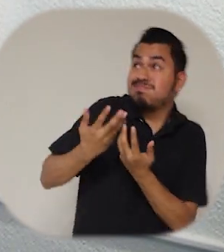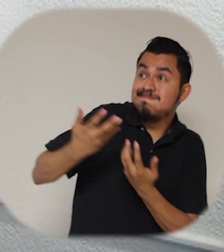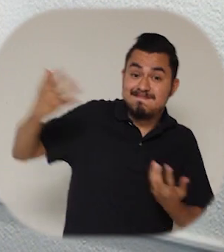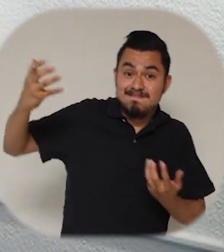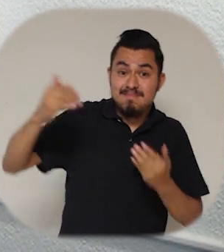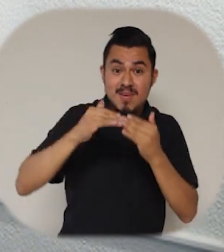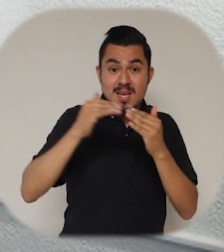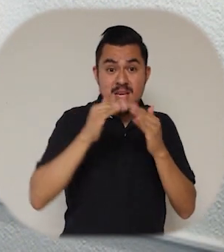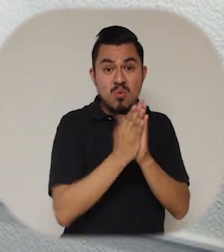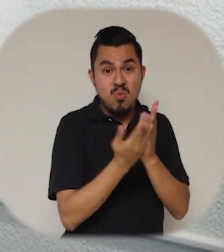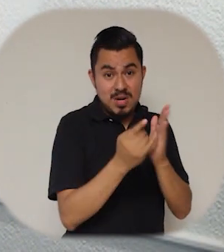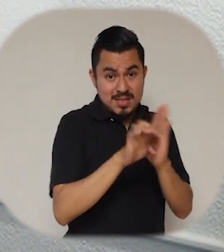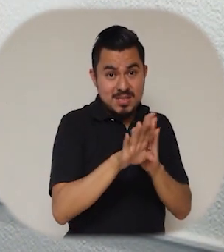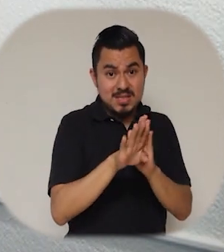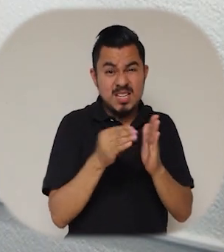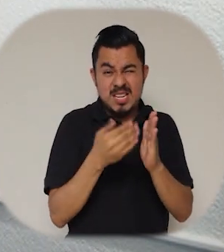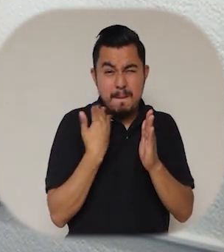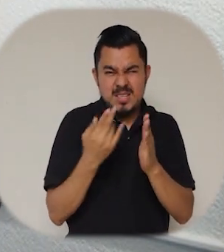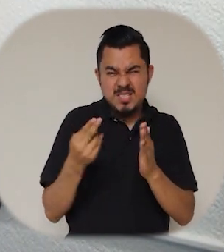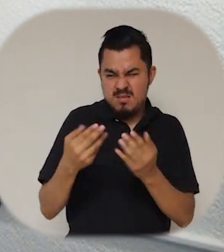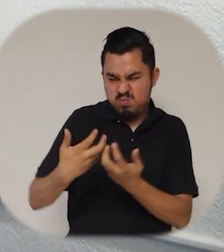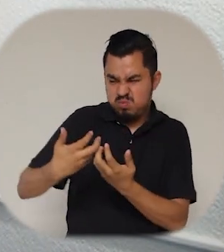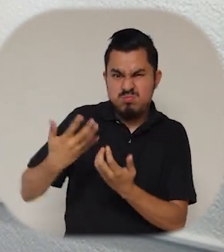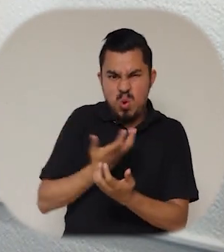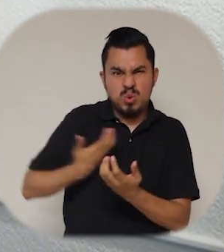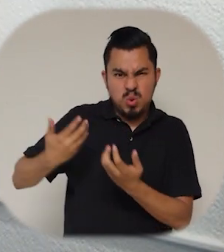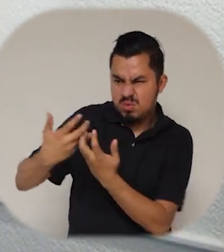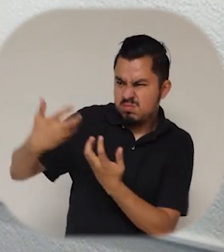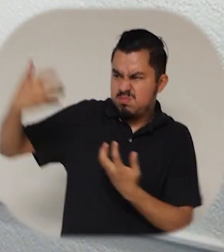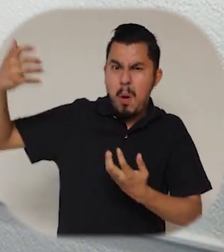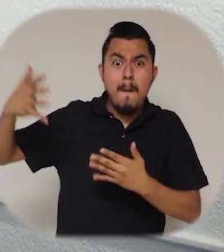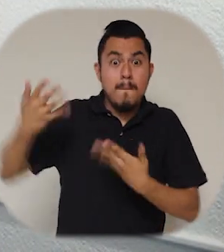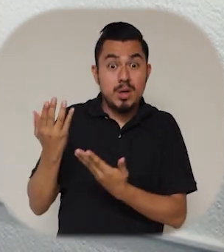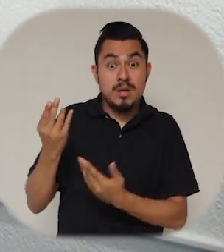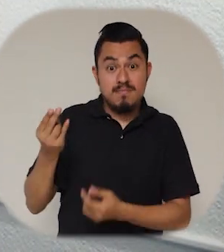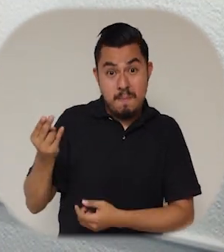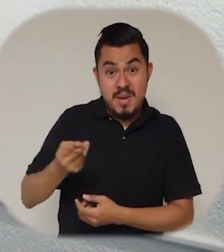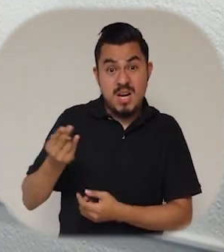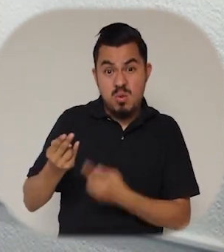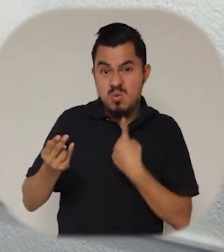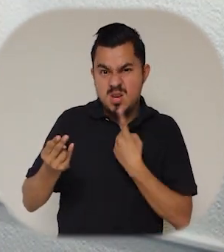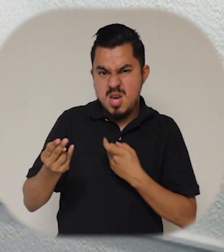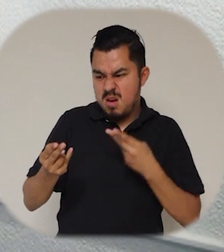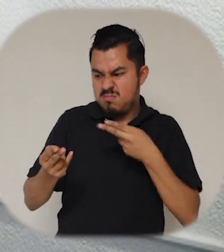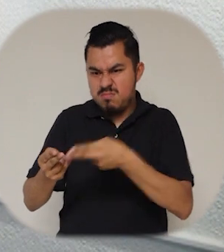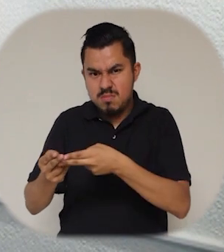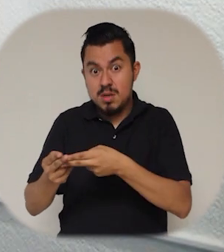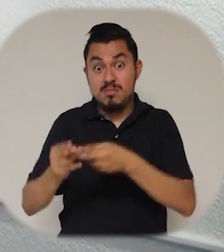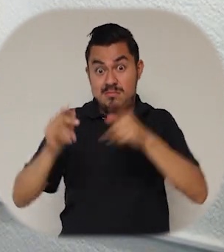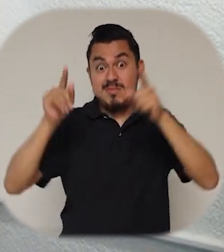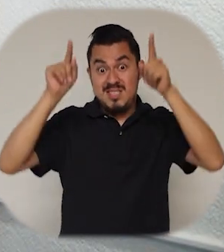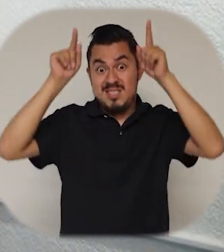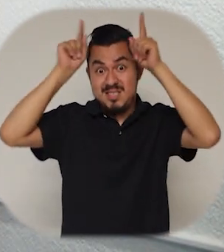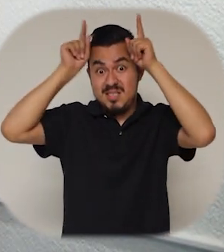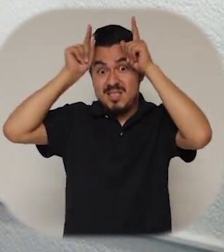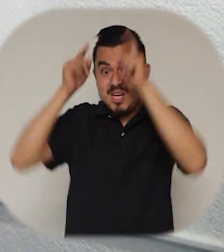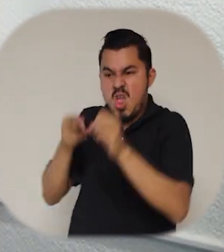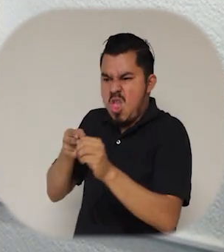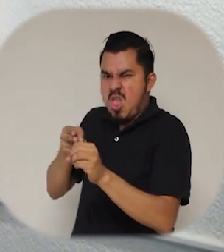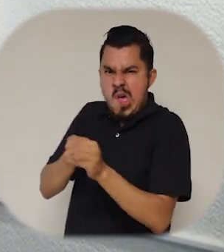el trasfondo de todo pecado existe Satanás. Por Satanás es que hemos pecado y así estamos separados de